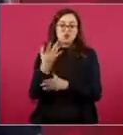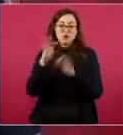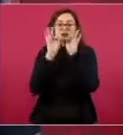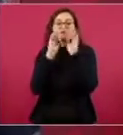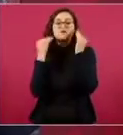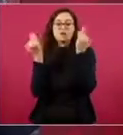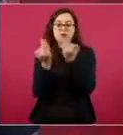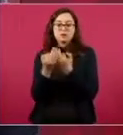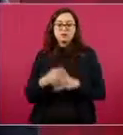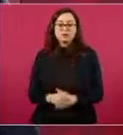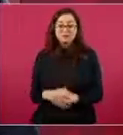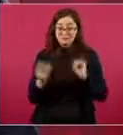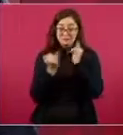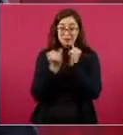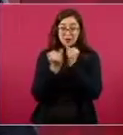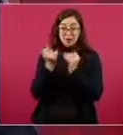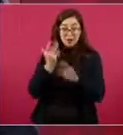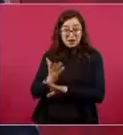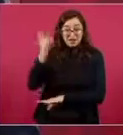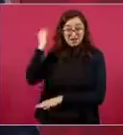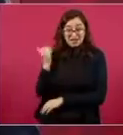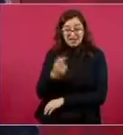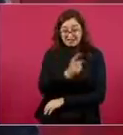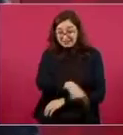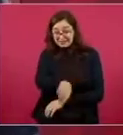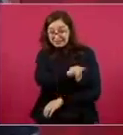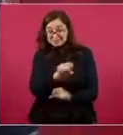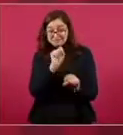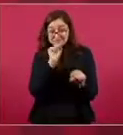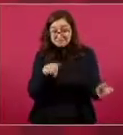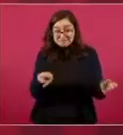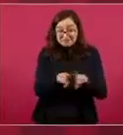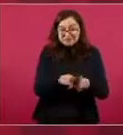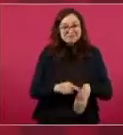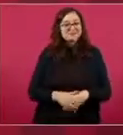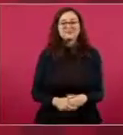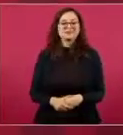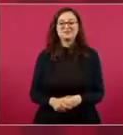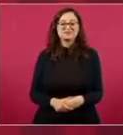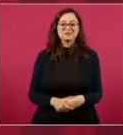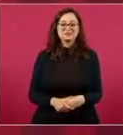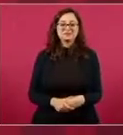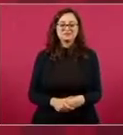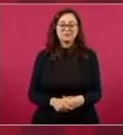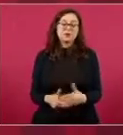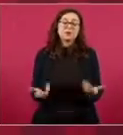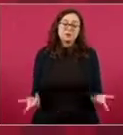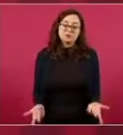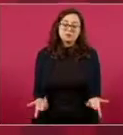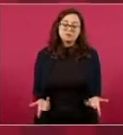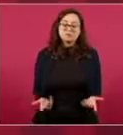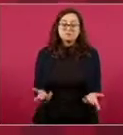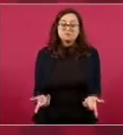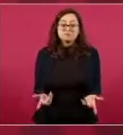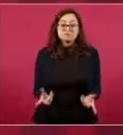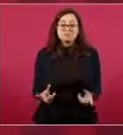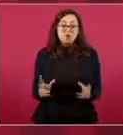no es más de lo mismo, y lo estamos haciendo de manera